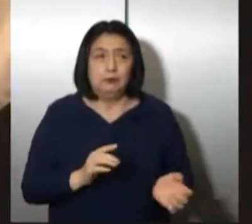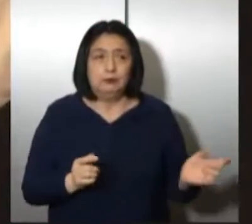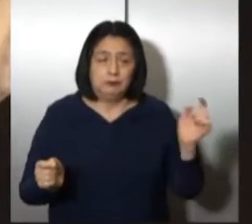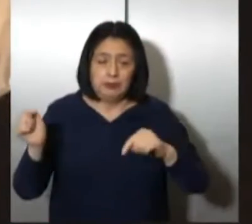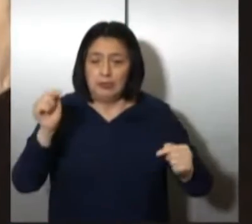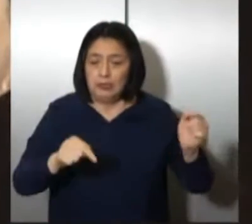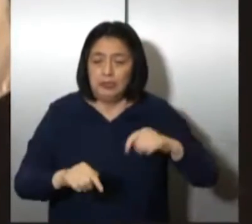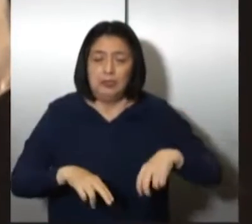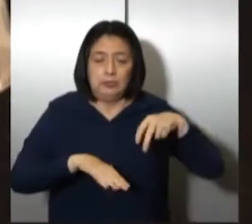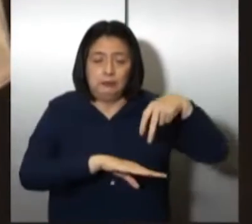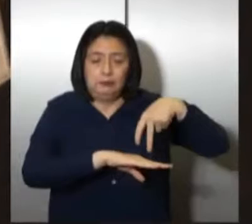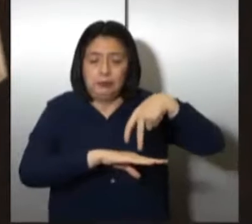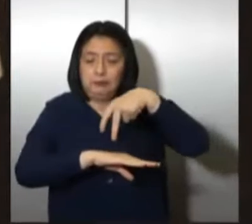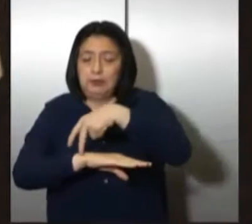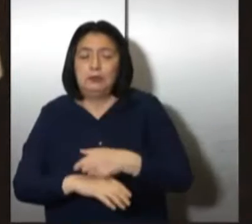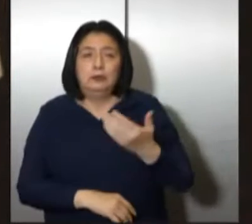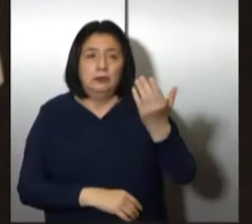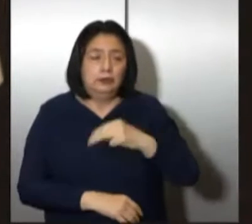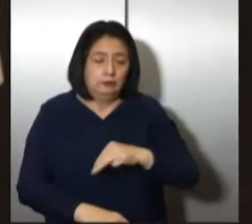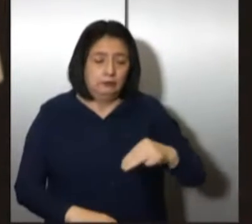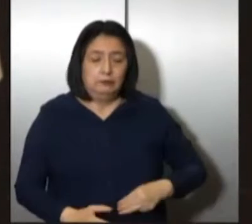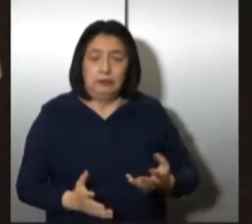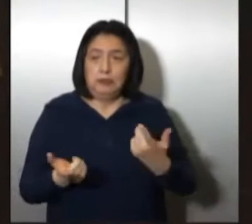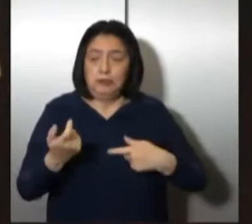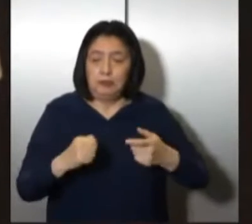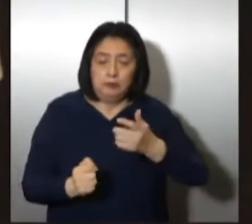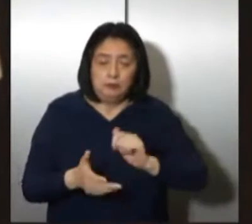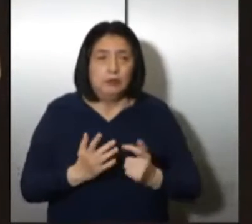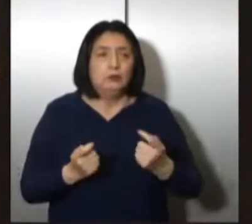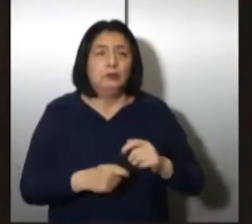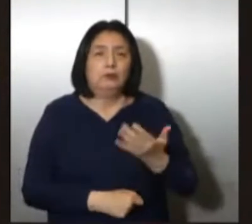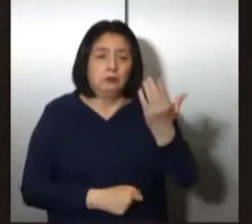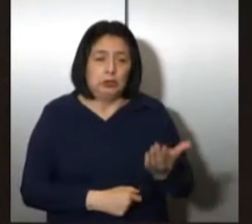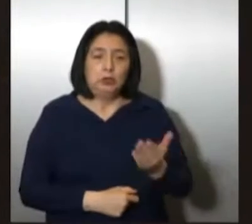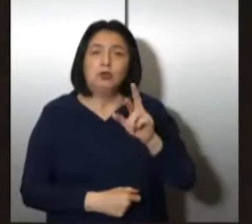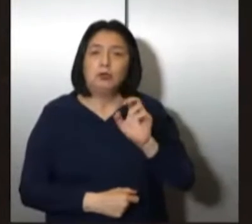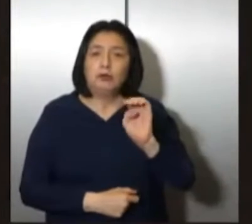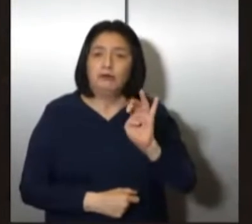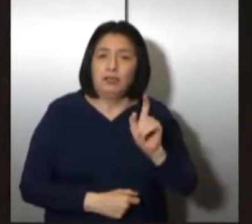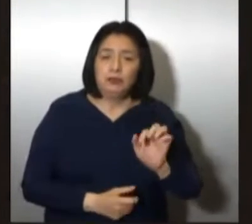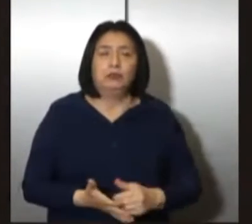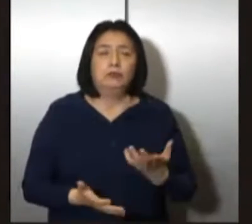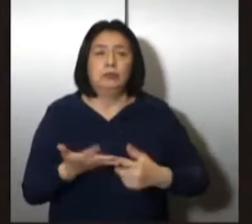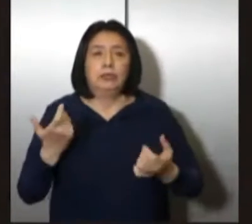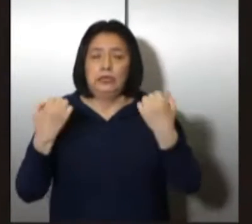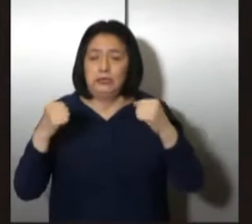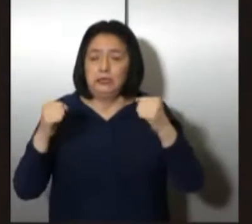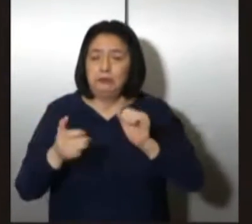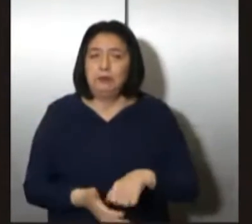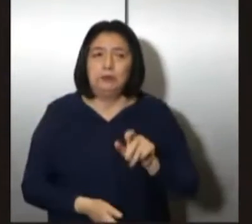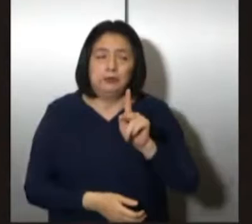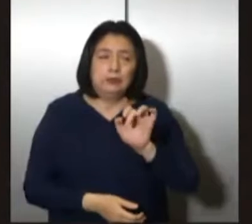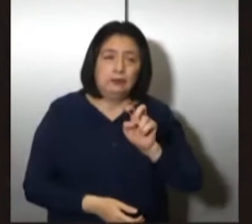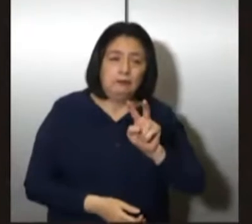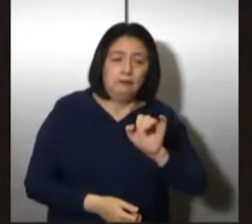acerquen al estrado. Al señor ministro de Comercio Exterior y Turismo, señor Roberto Sánchez, y al deportista Kevin